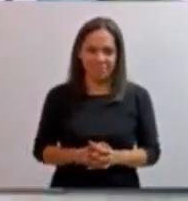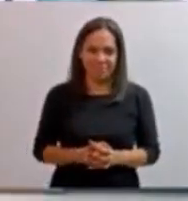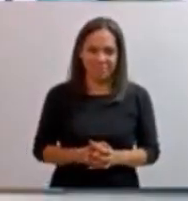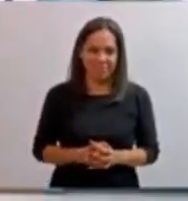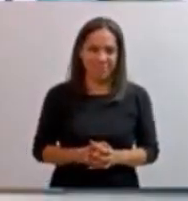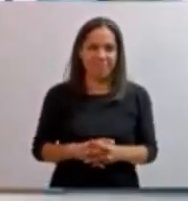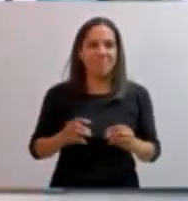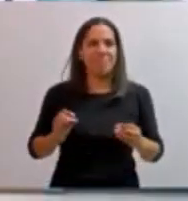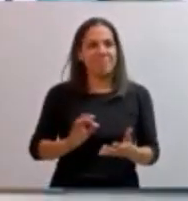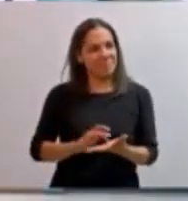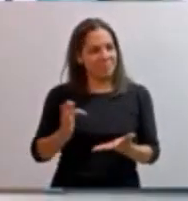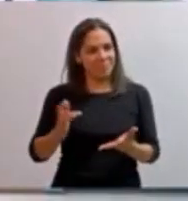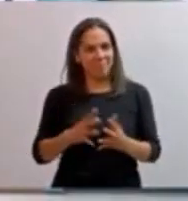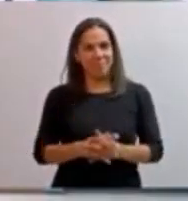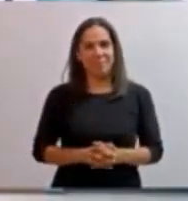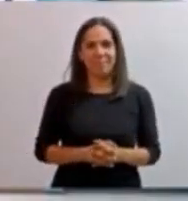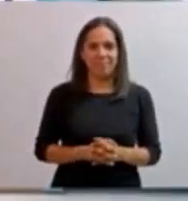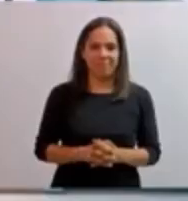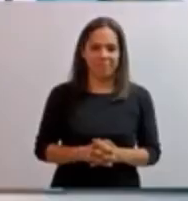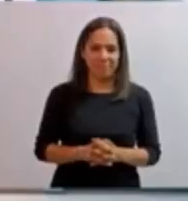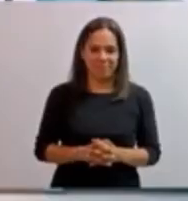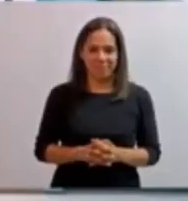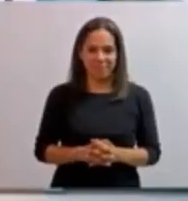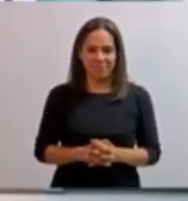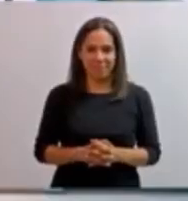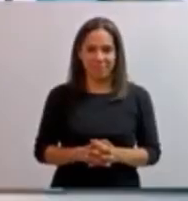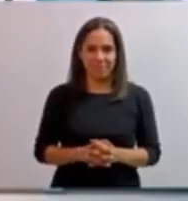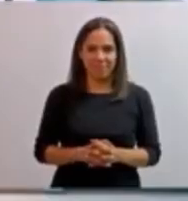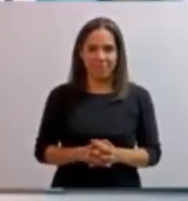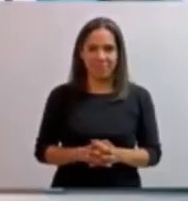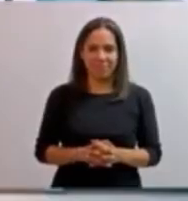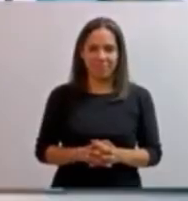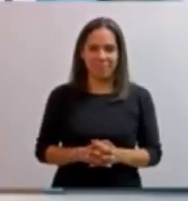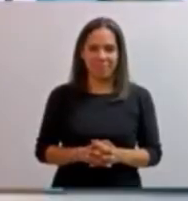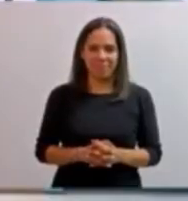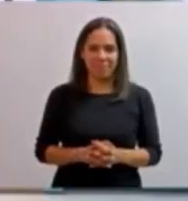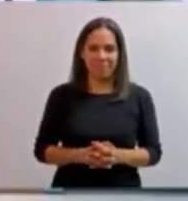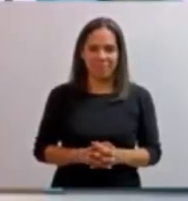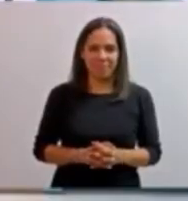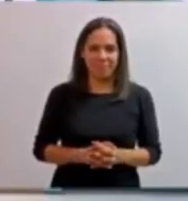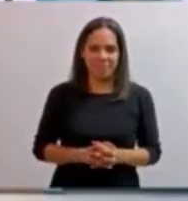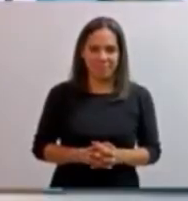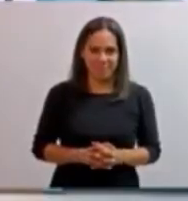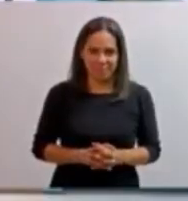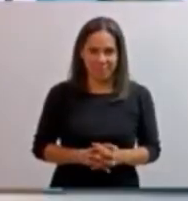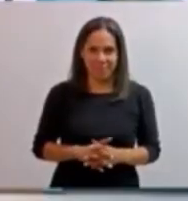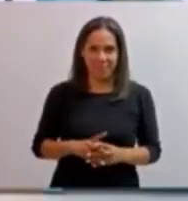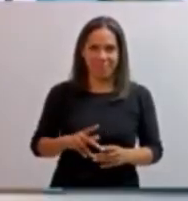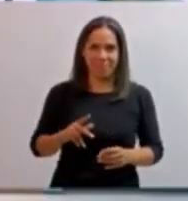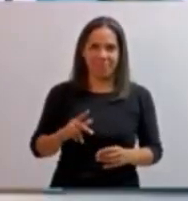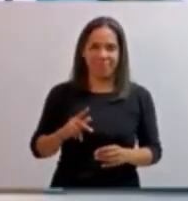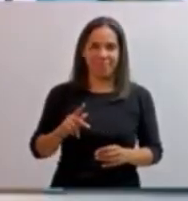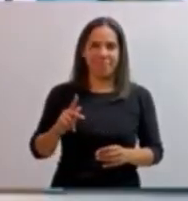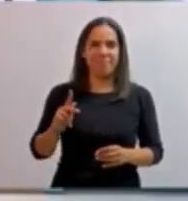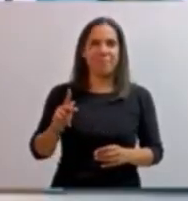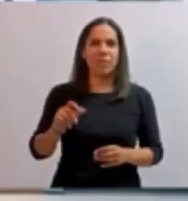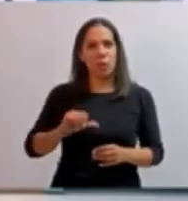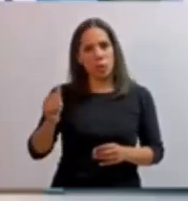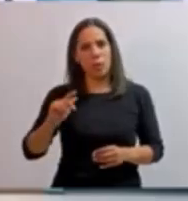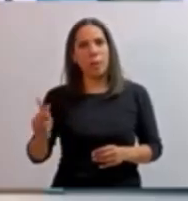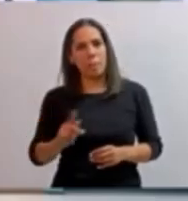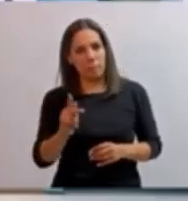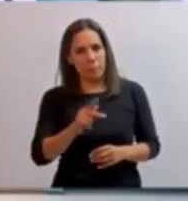bien, muchas gracias, doctora. Ahora le voy a hacer una pregunta a la maestra Isabel. Ya nos comentó que ella no